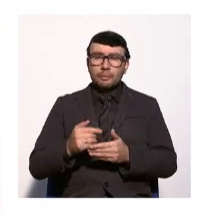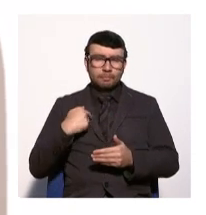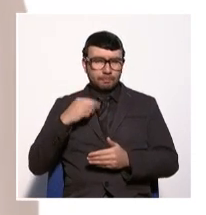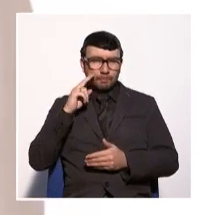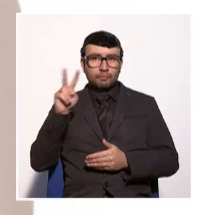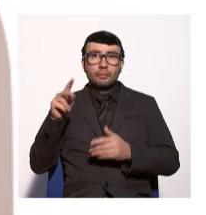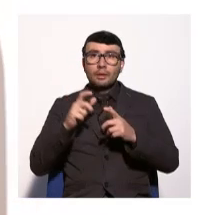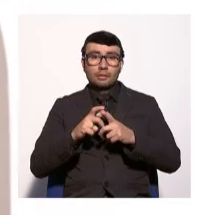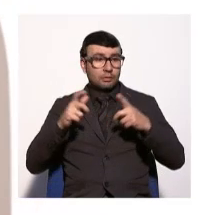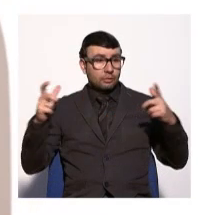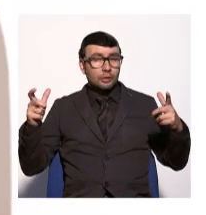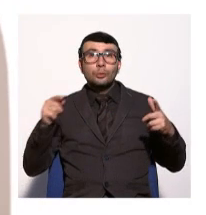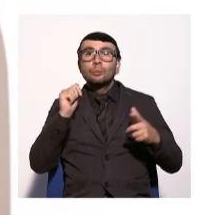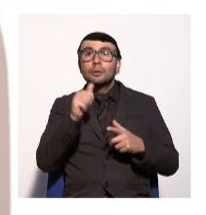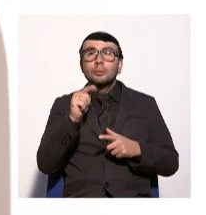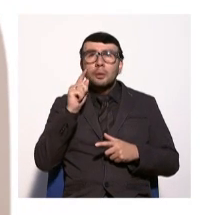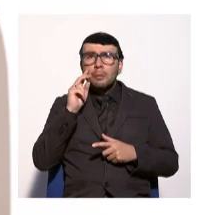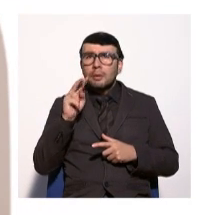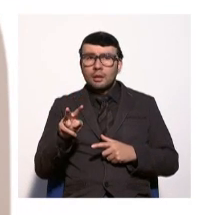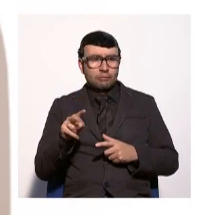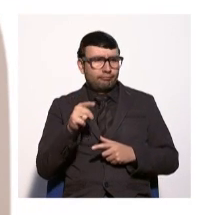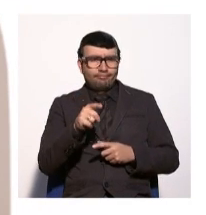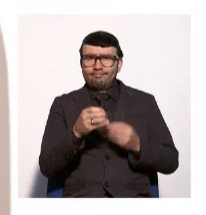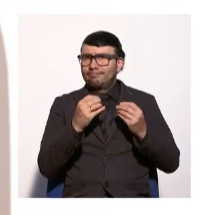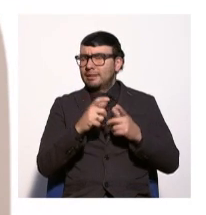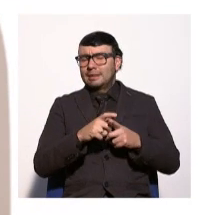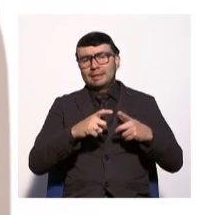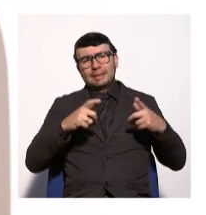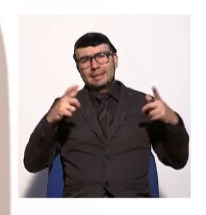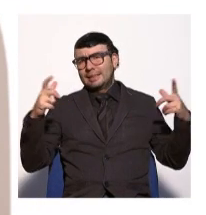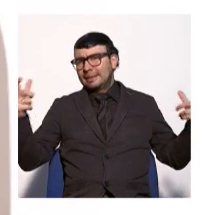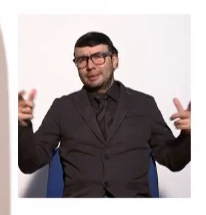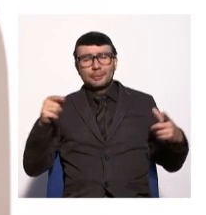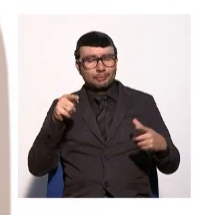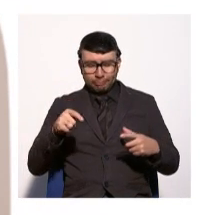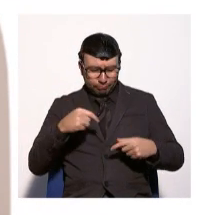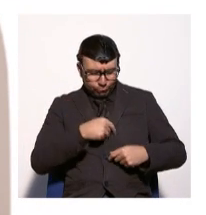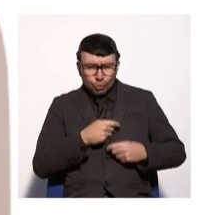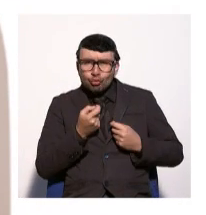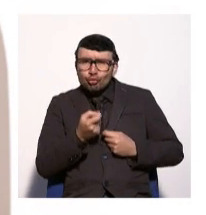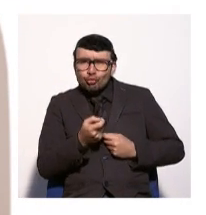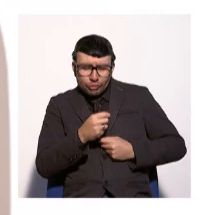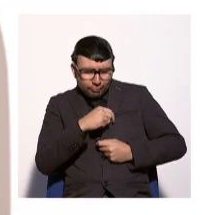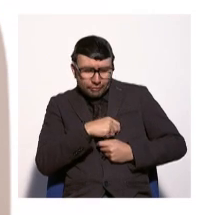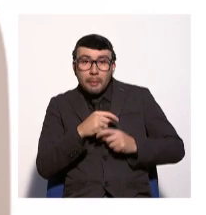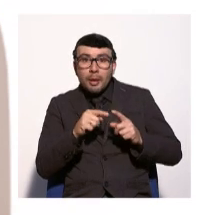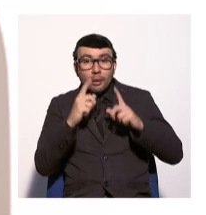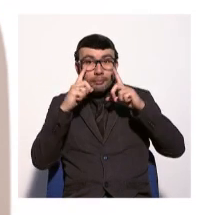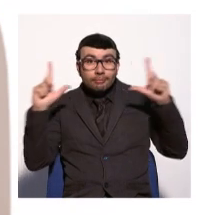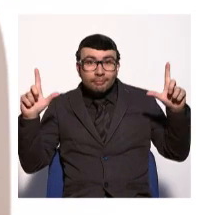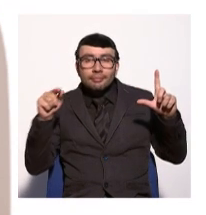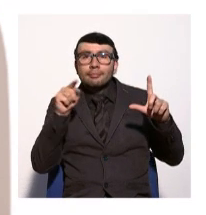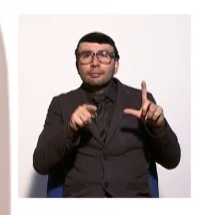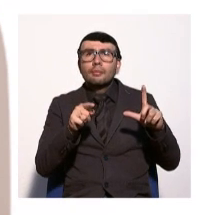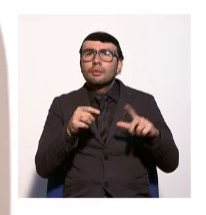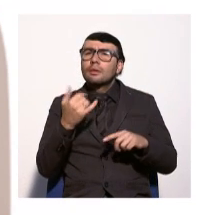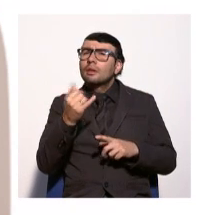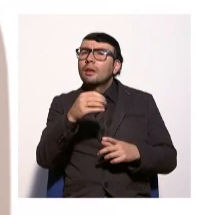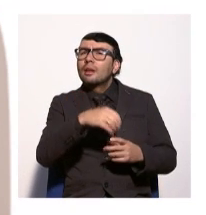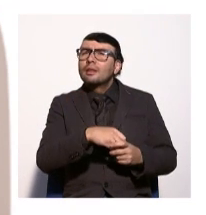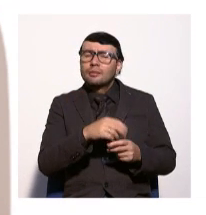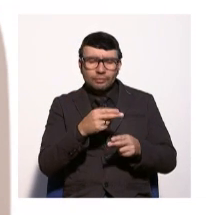para que ustedes miren esto está ampliado a muchas muchas veces el tamaño pero una parte de ese bronquio